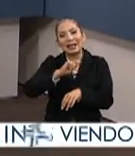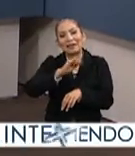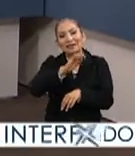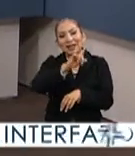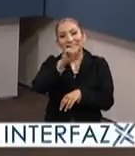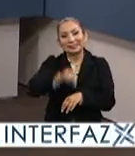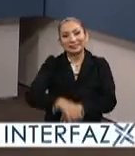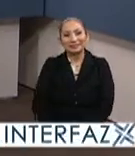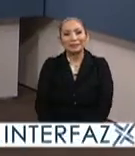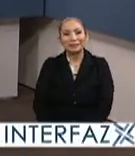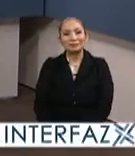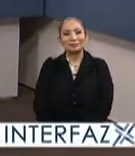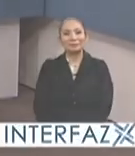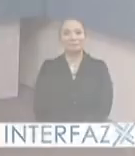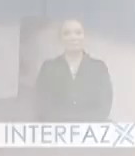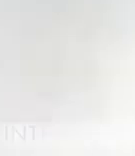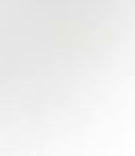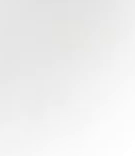No se vayan.